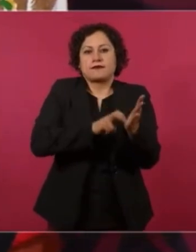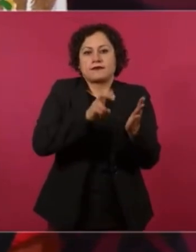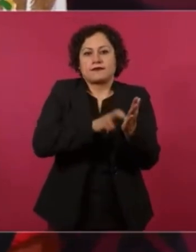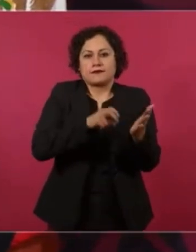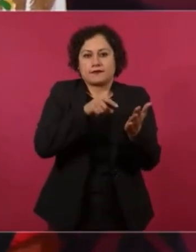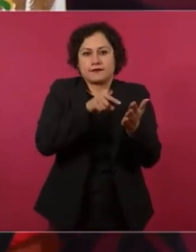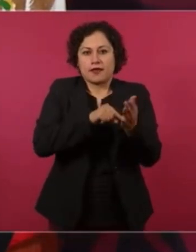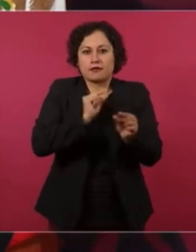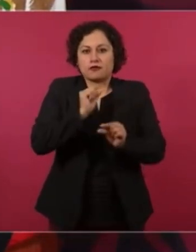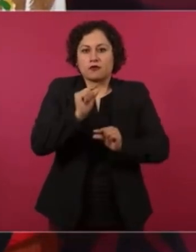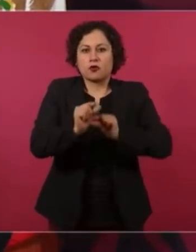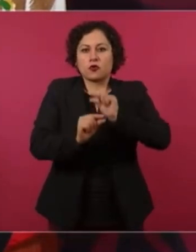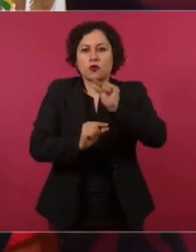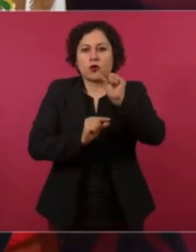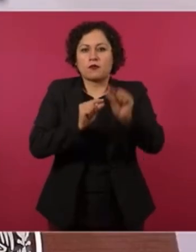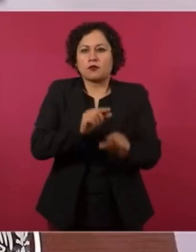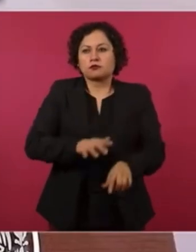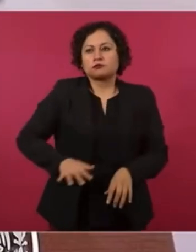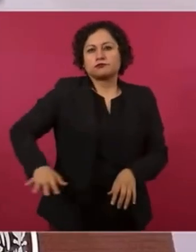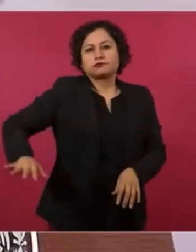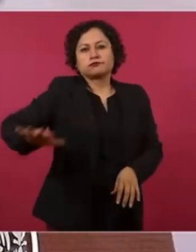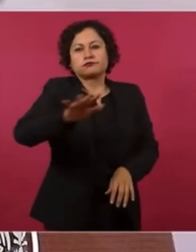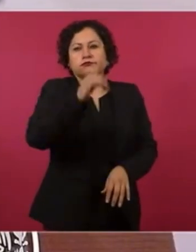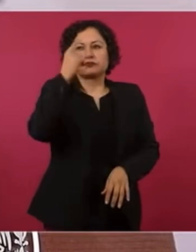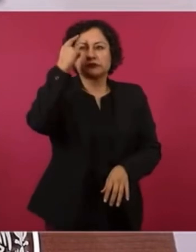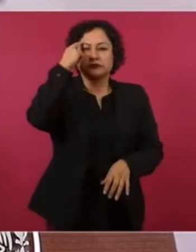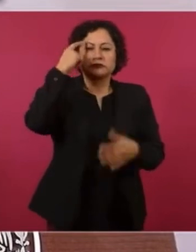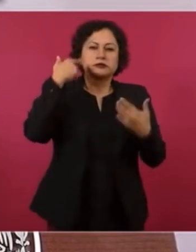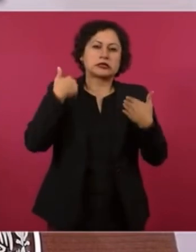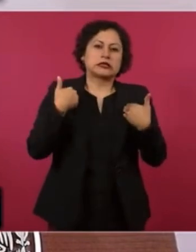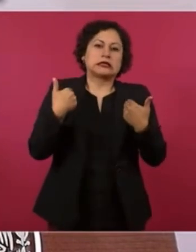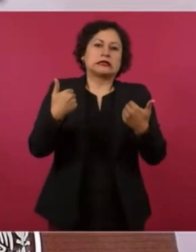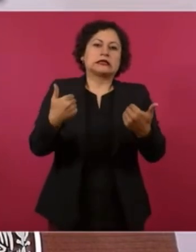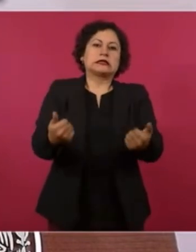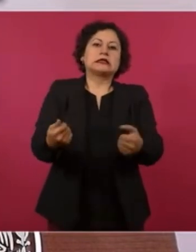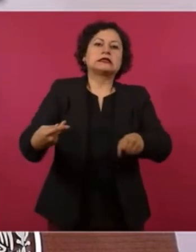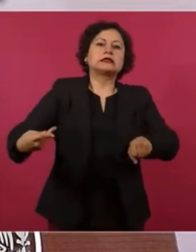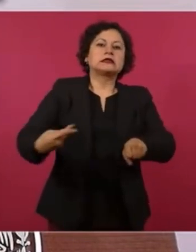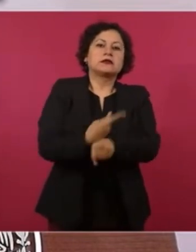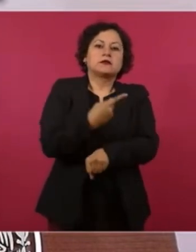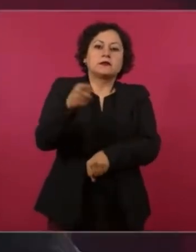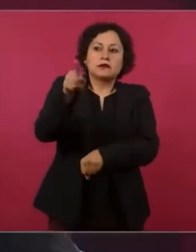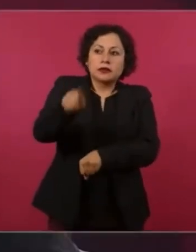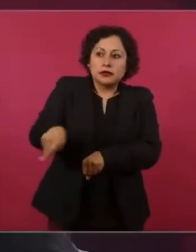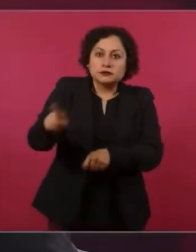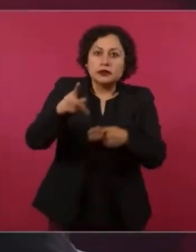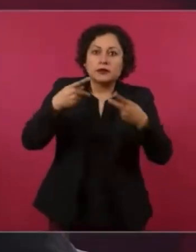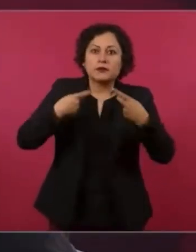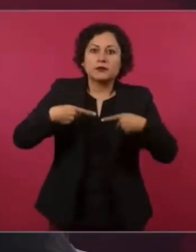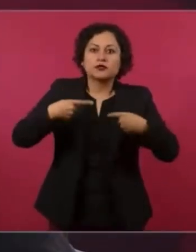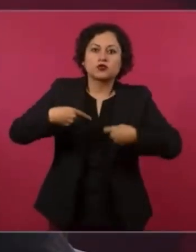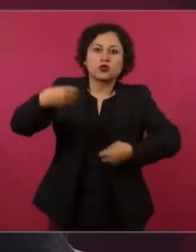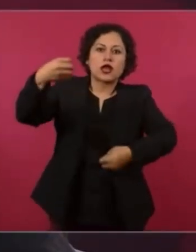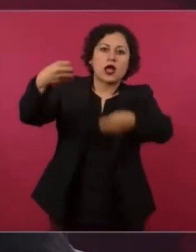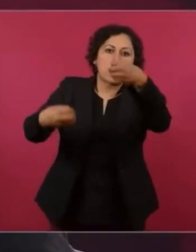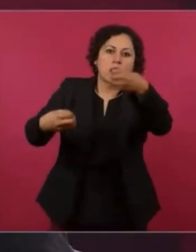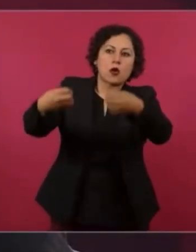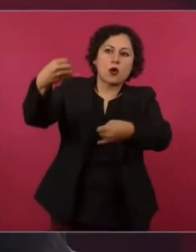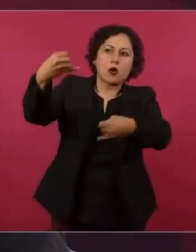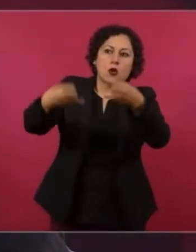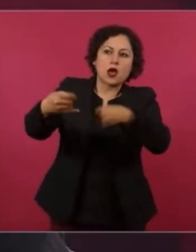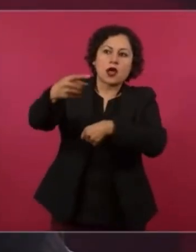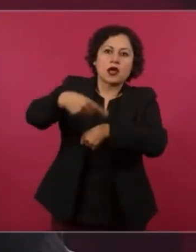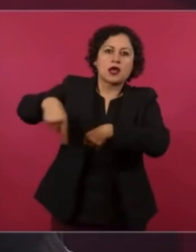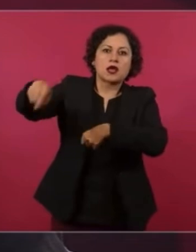apreciar la autenticidad de los jueces en función de su congruencia y de su apego a los